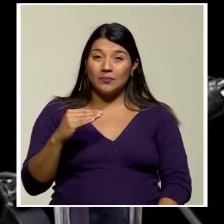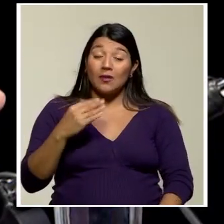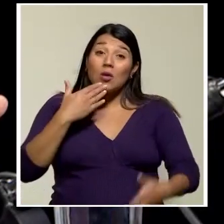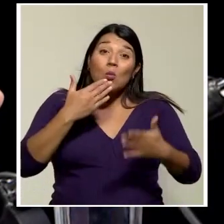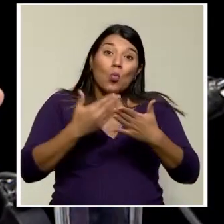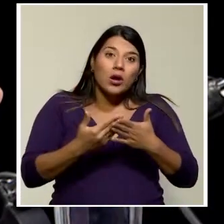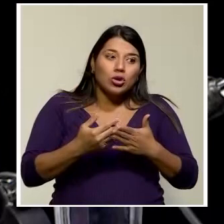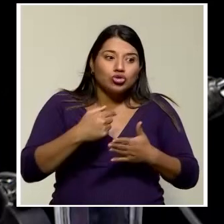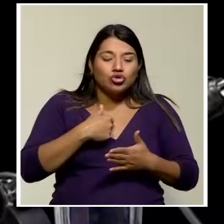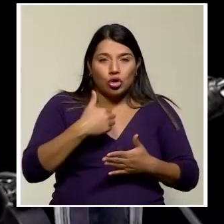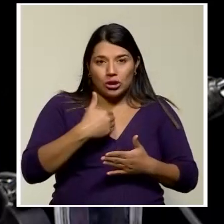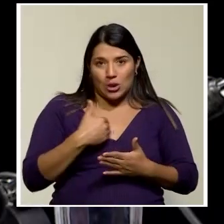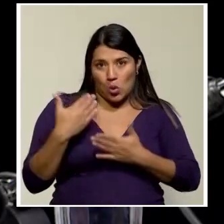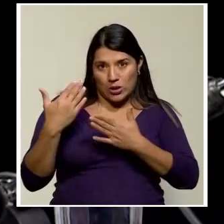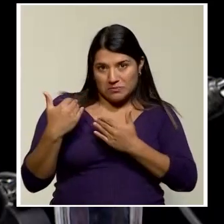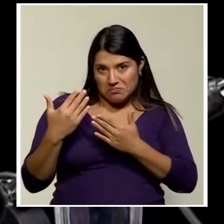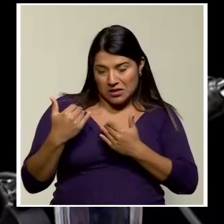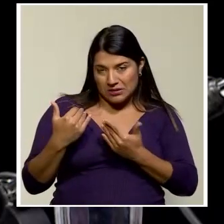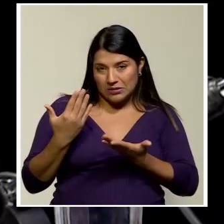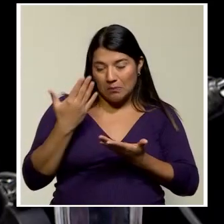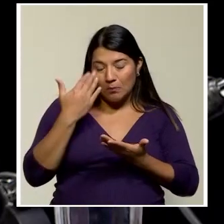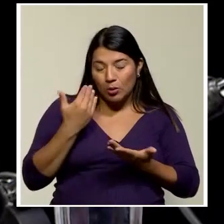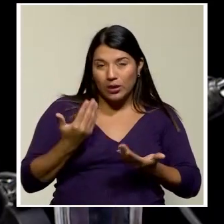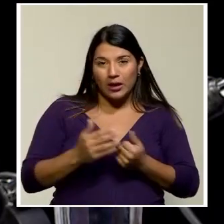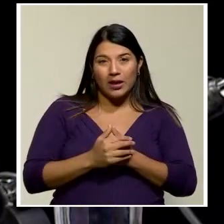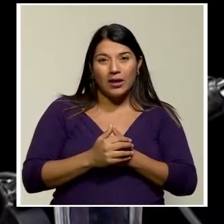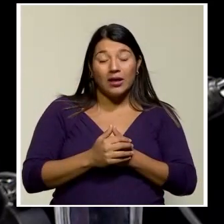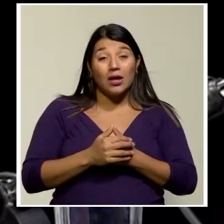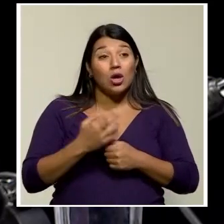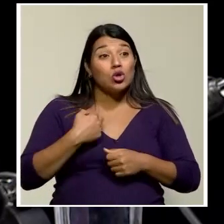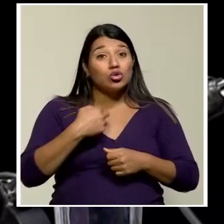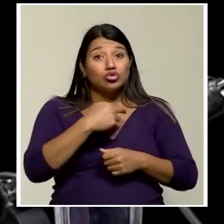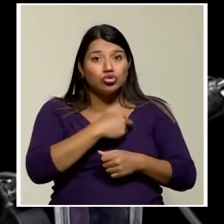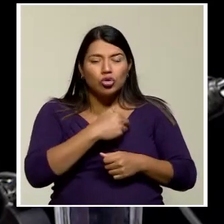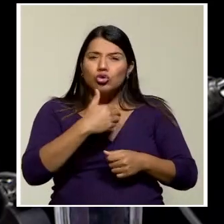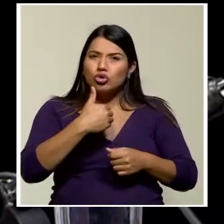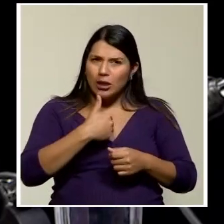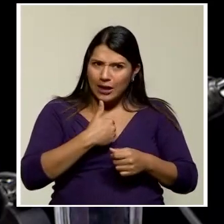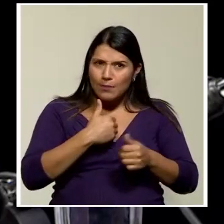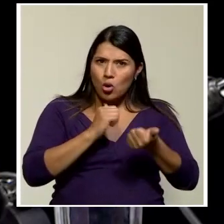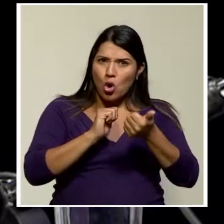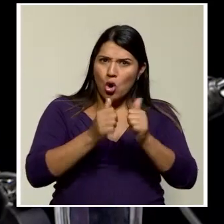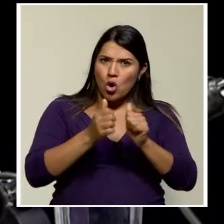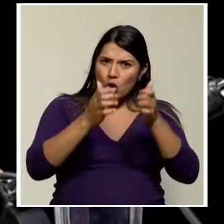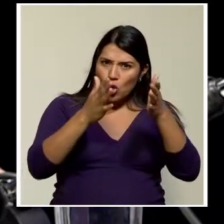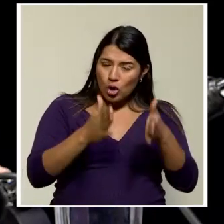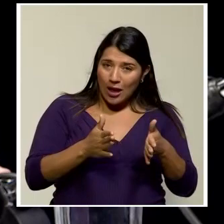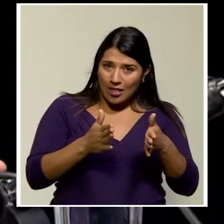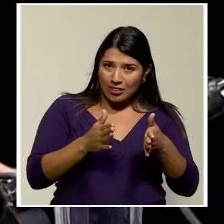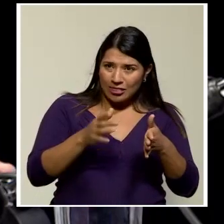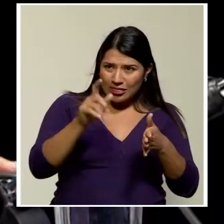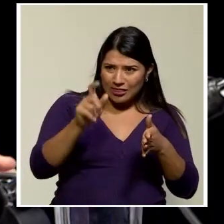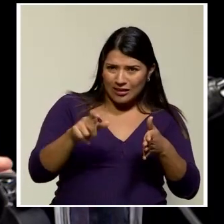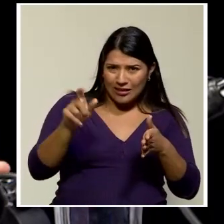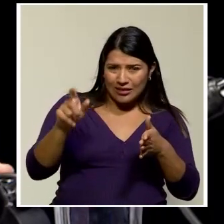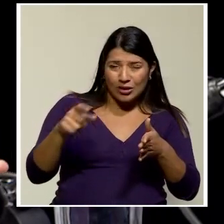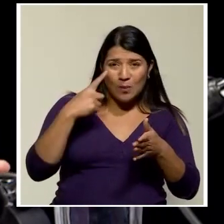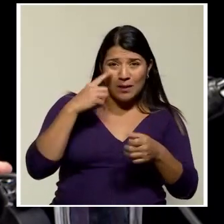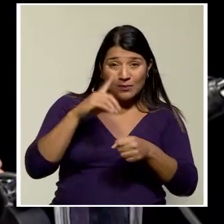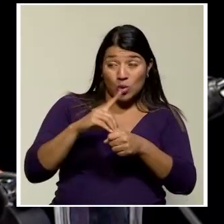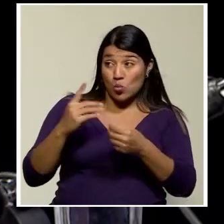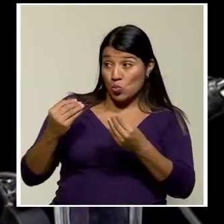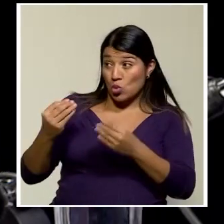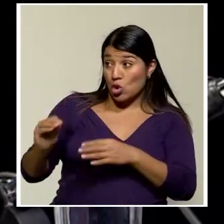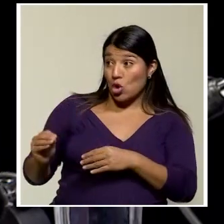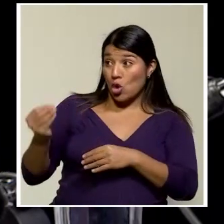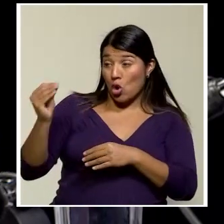bueno, tengo esperanza porque llevamos una fórmula de candidatos y candidatas a diputadas en la